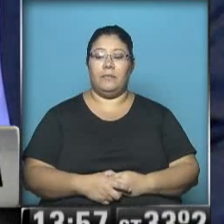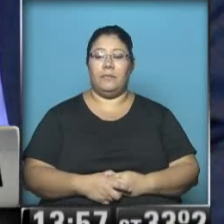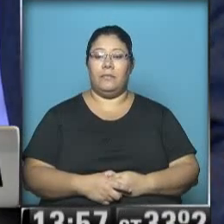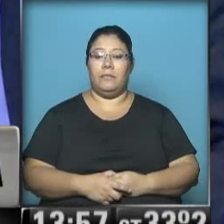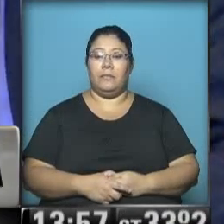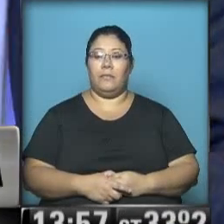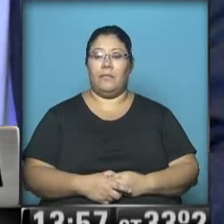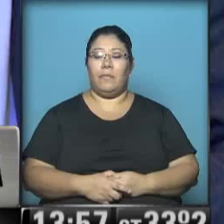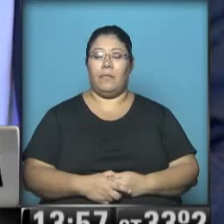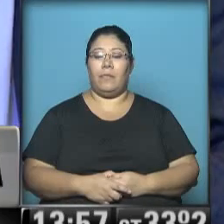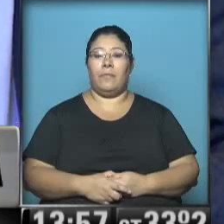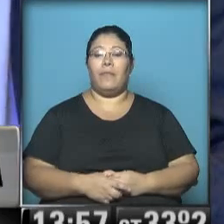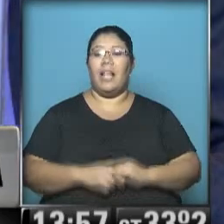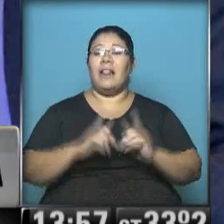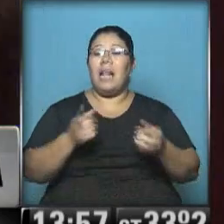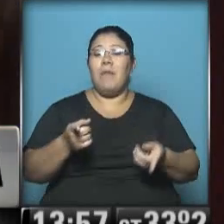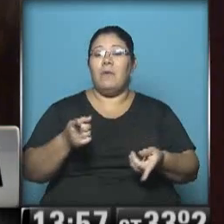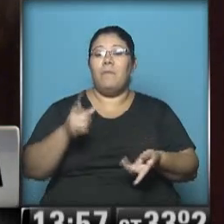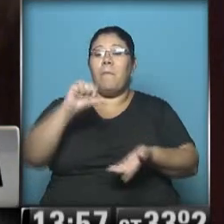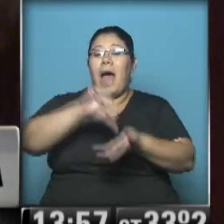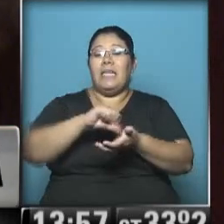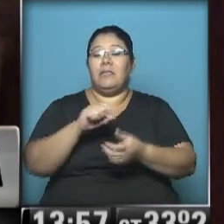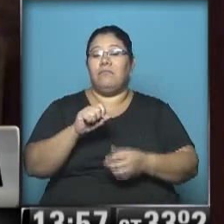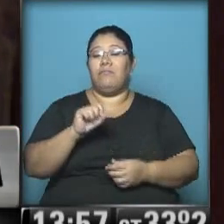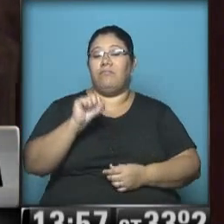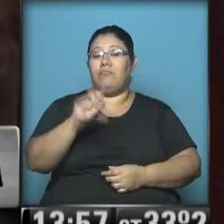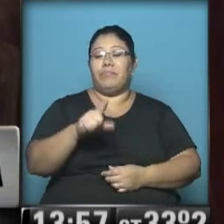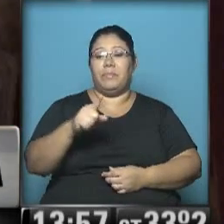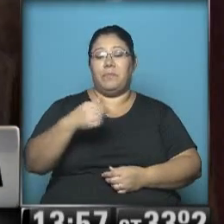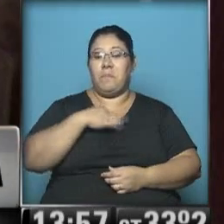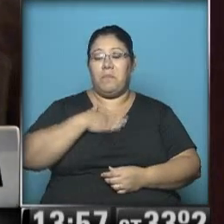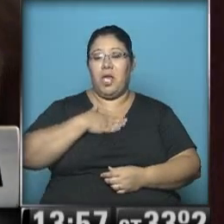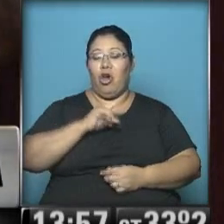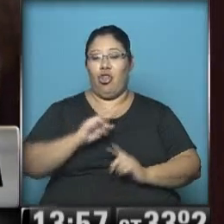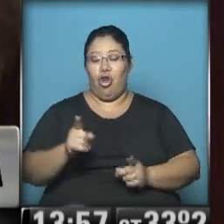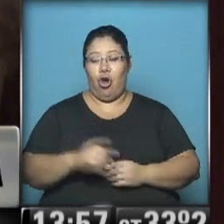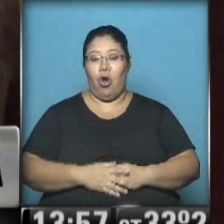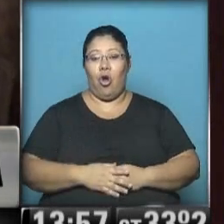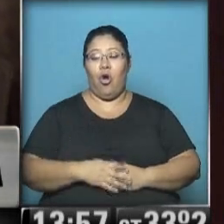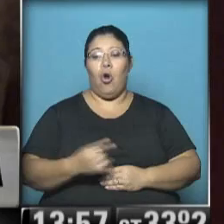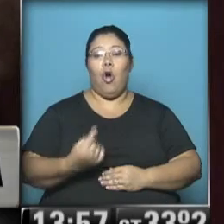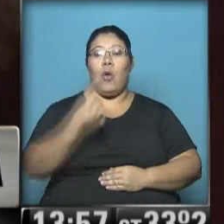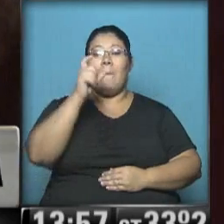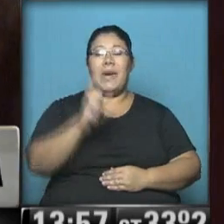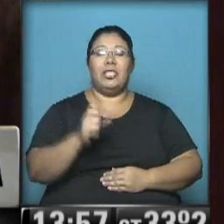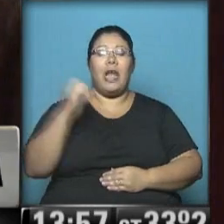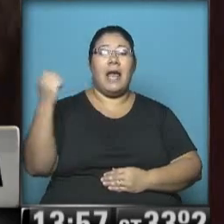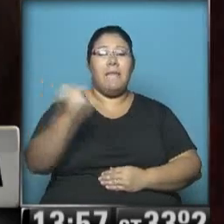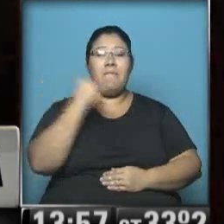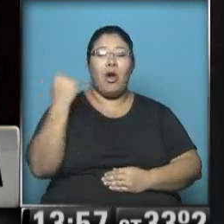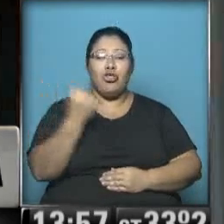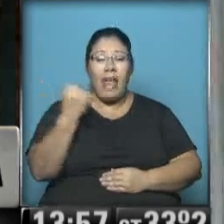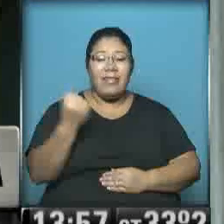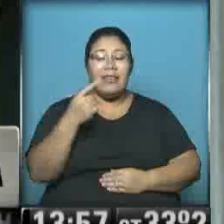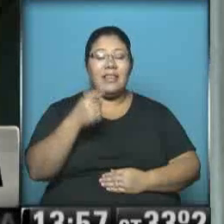in un paese che non è il mio. En un país que no es el mío. Haber invece un faro. Tener una persona tan importante como él, un